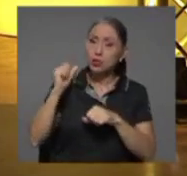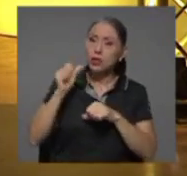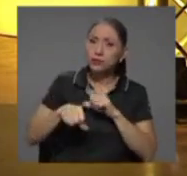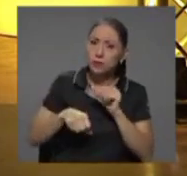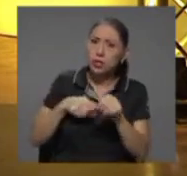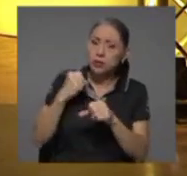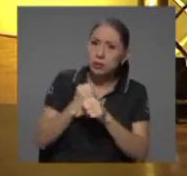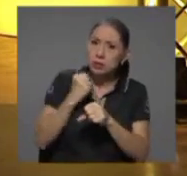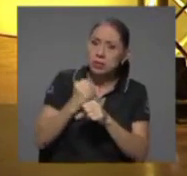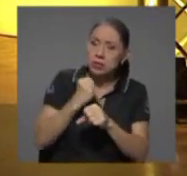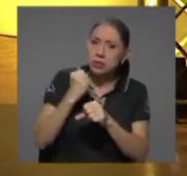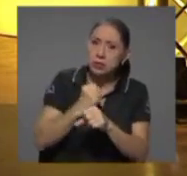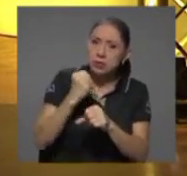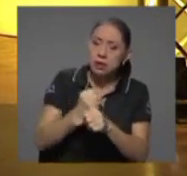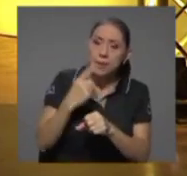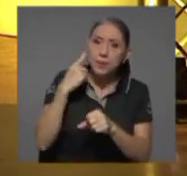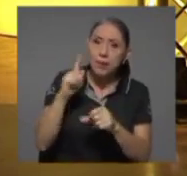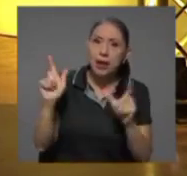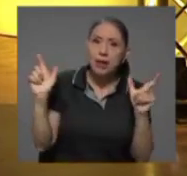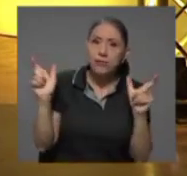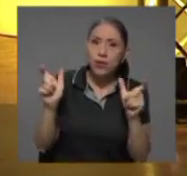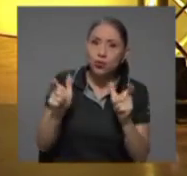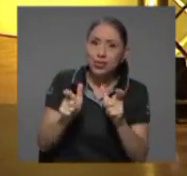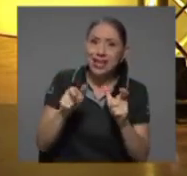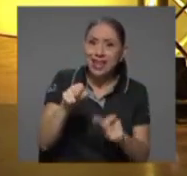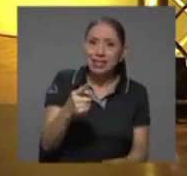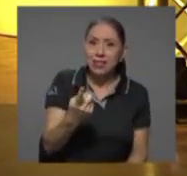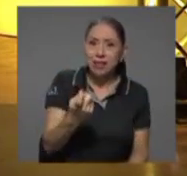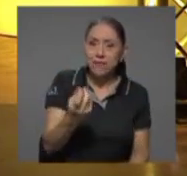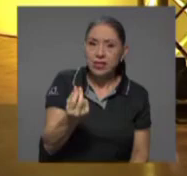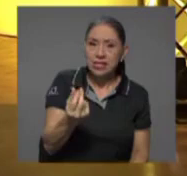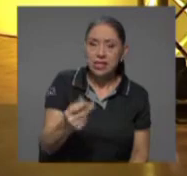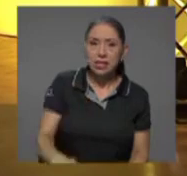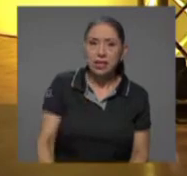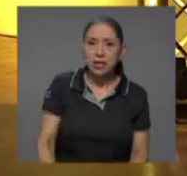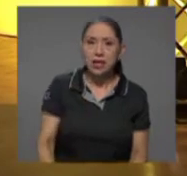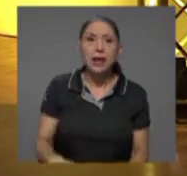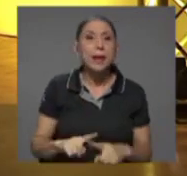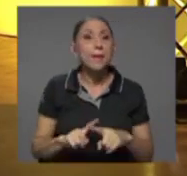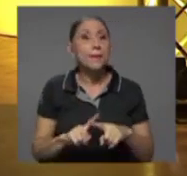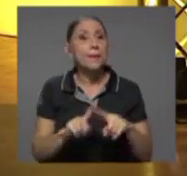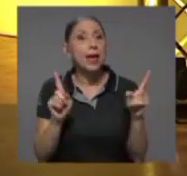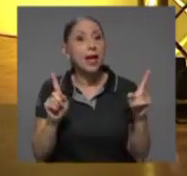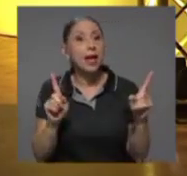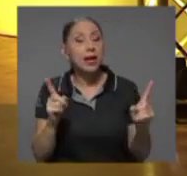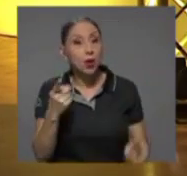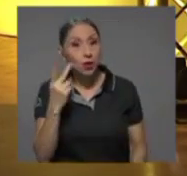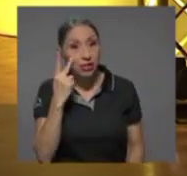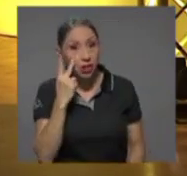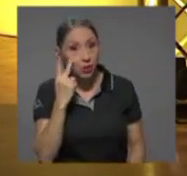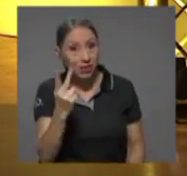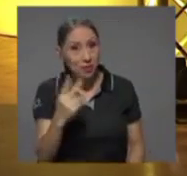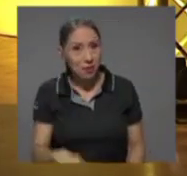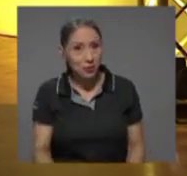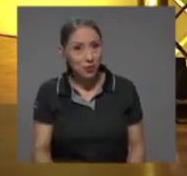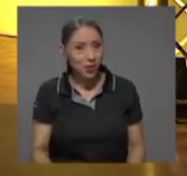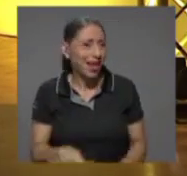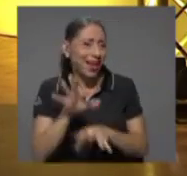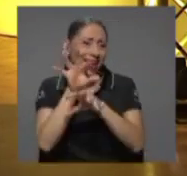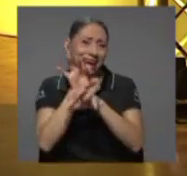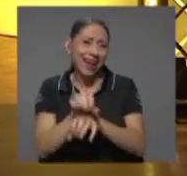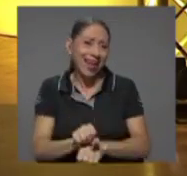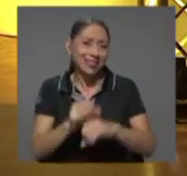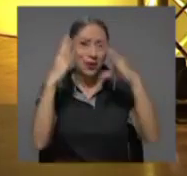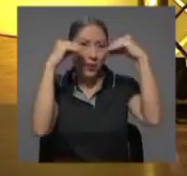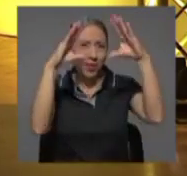reducir este déficit, pero si observamos el clásico dato, ¿verdad?, de cuántos